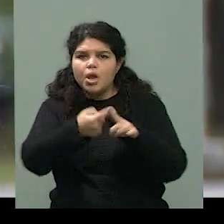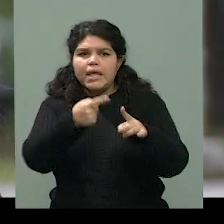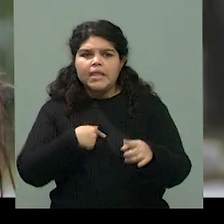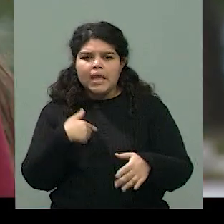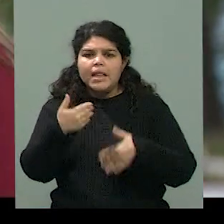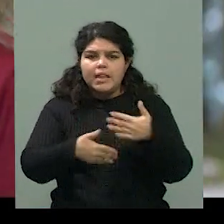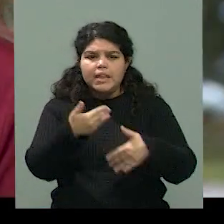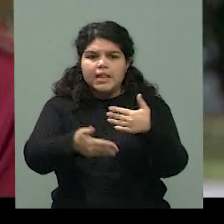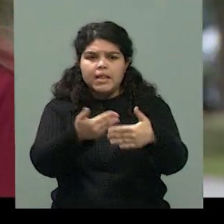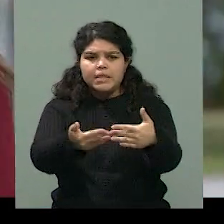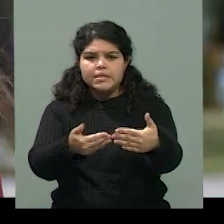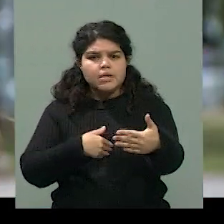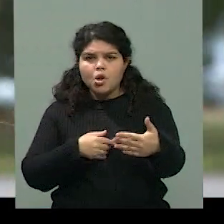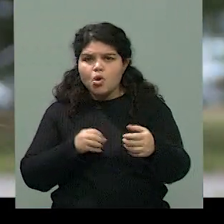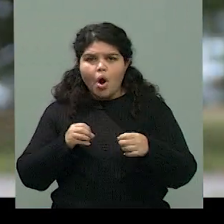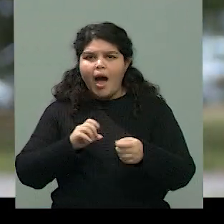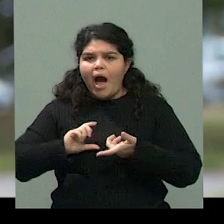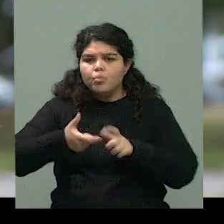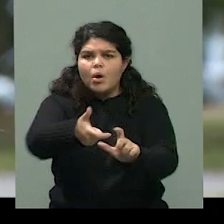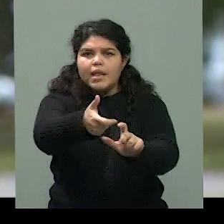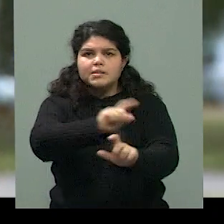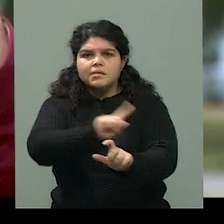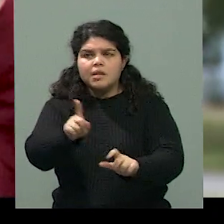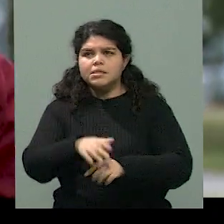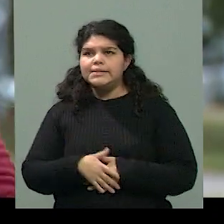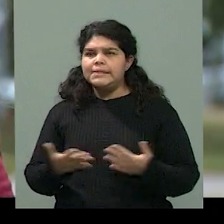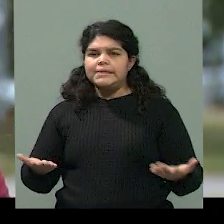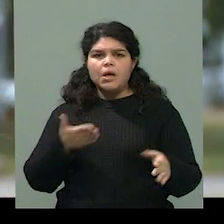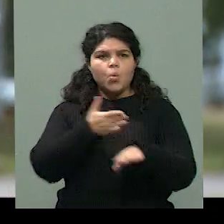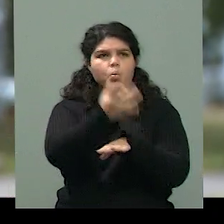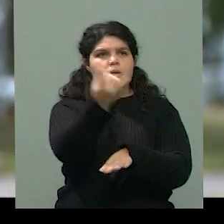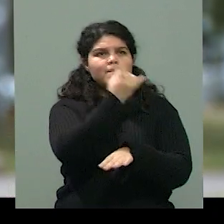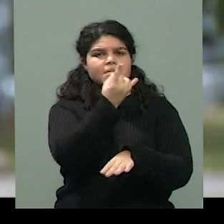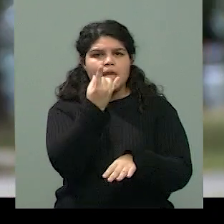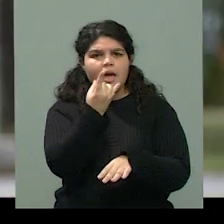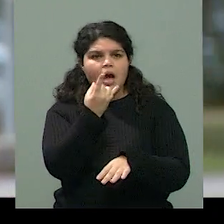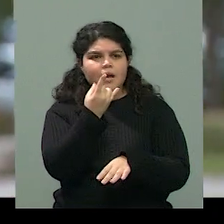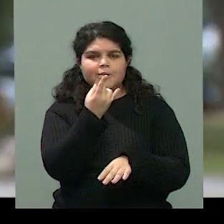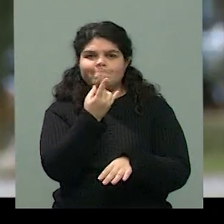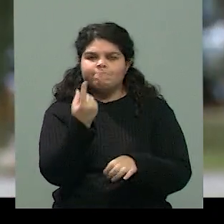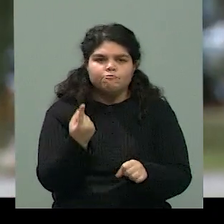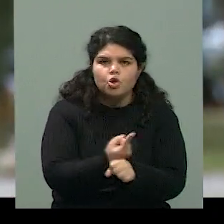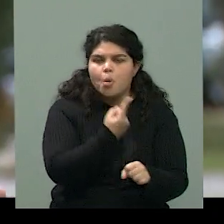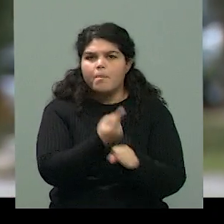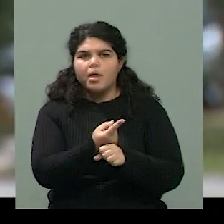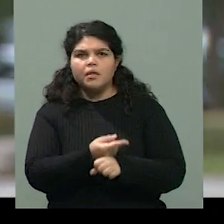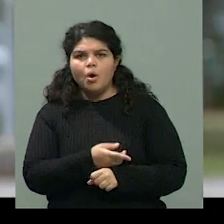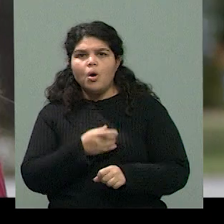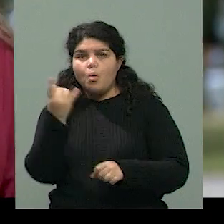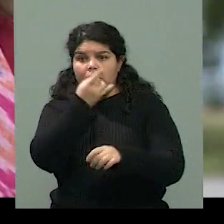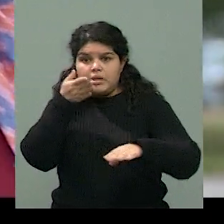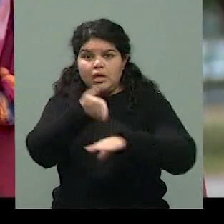está alcanzando, o che, yo no estoy pudiendo acceder a la universidad, o accedí y no pude sostenerme. Claro.